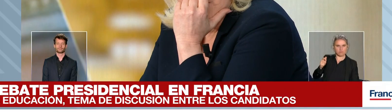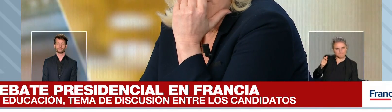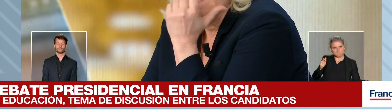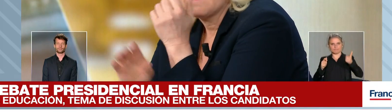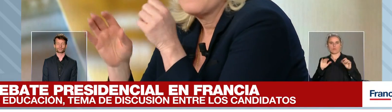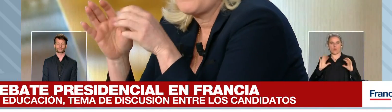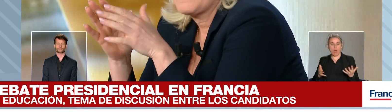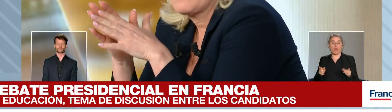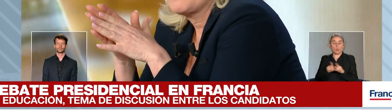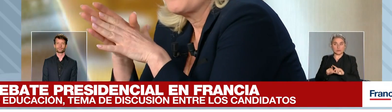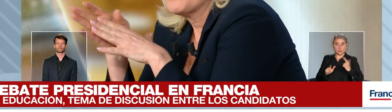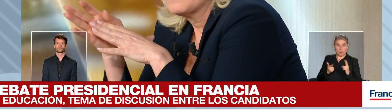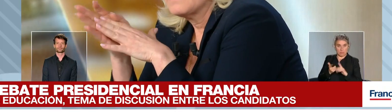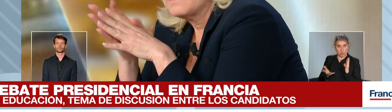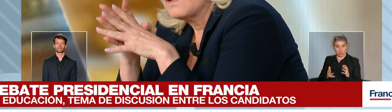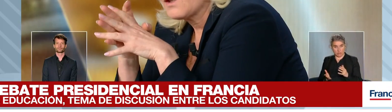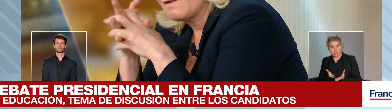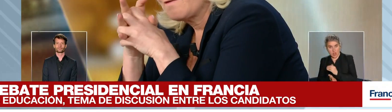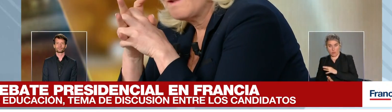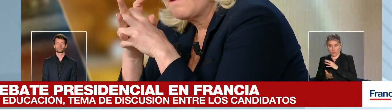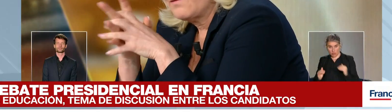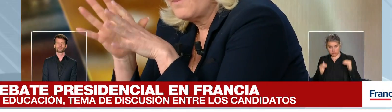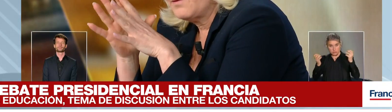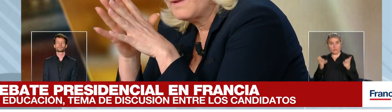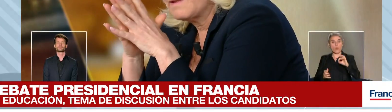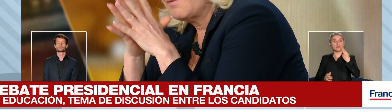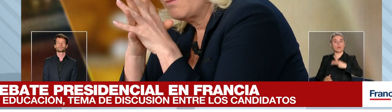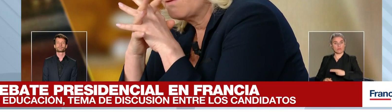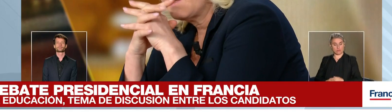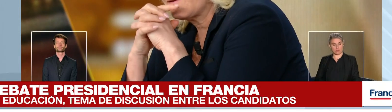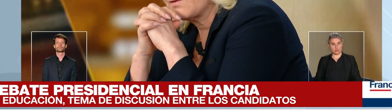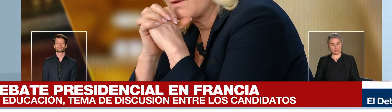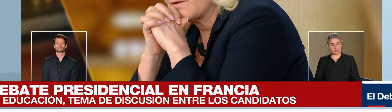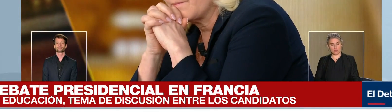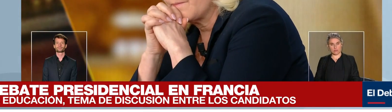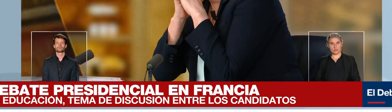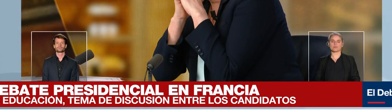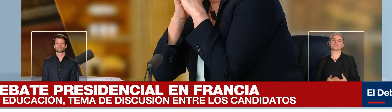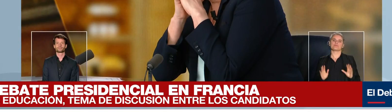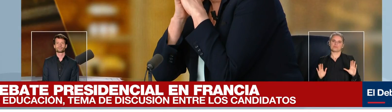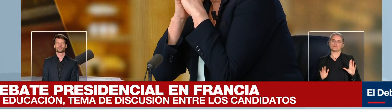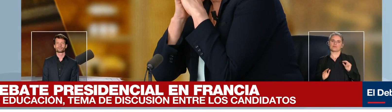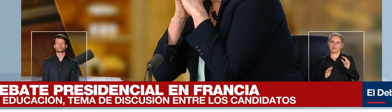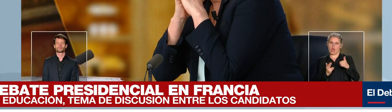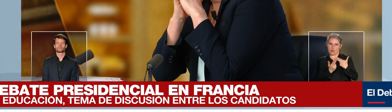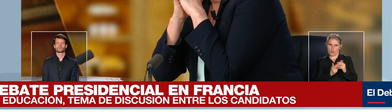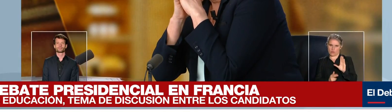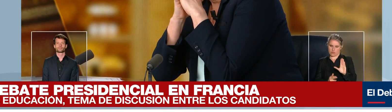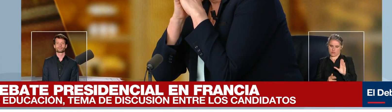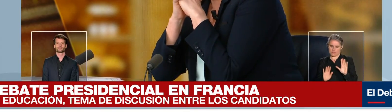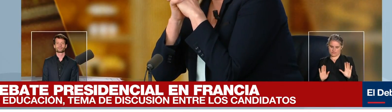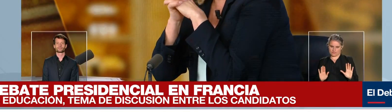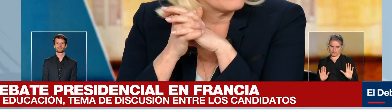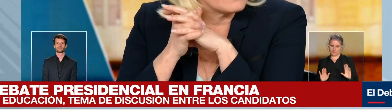clasificación internacional de los estudiantes y decir si usted aumentará o no el número de profesores? Bueno, voy a responder, pero primero quiero